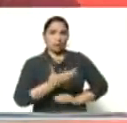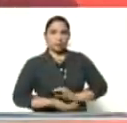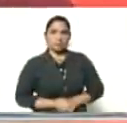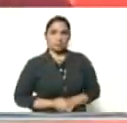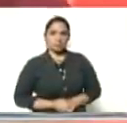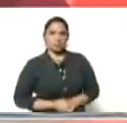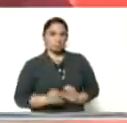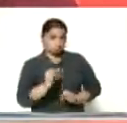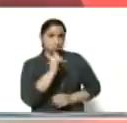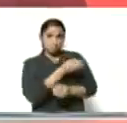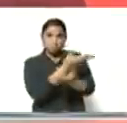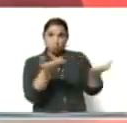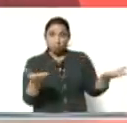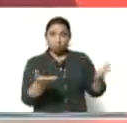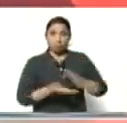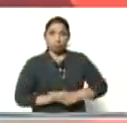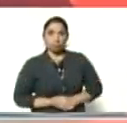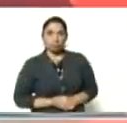allí